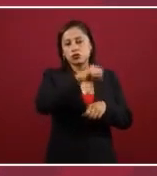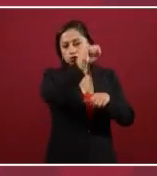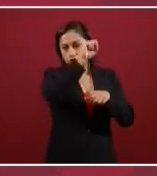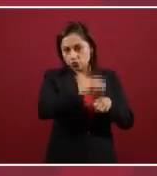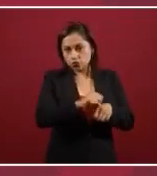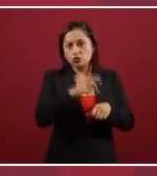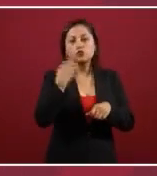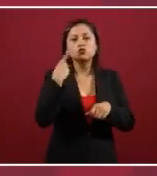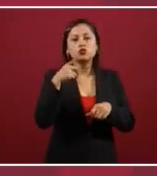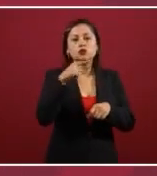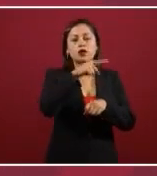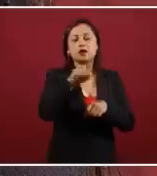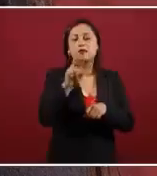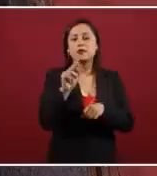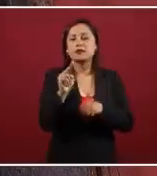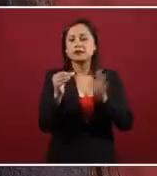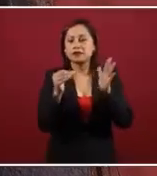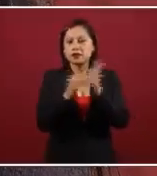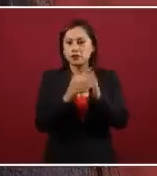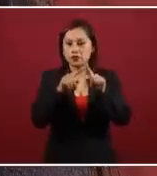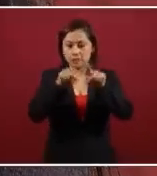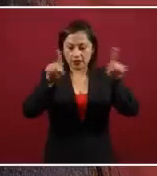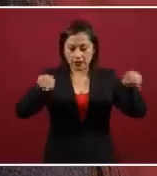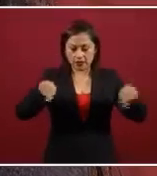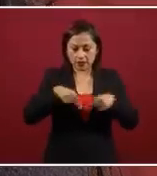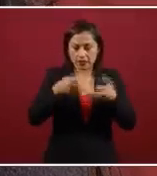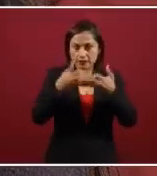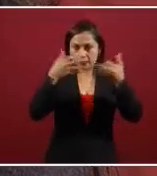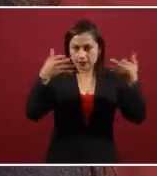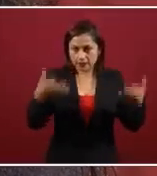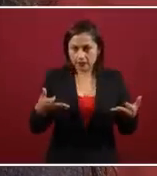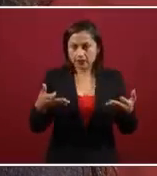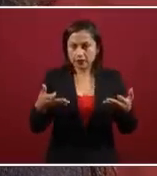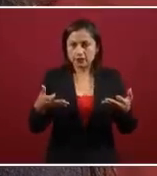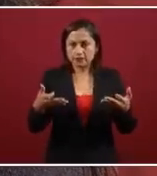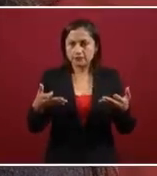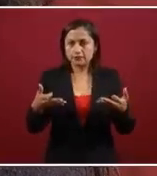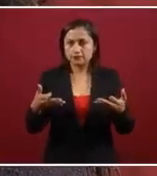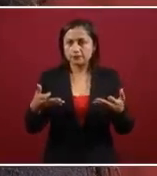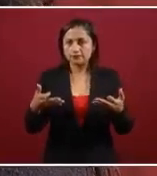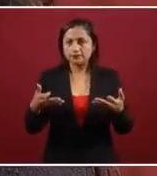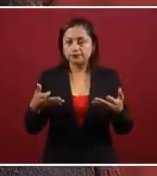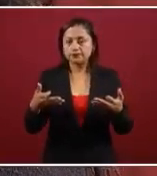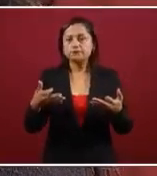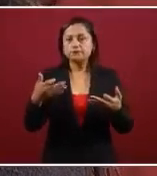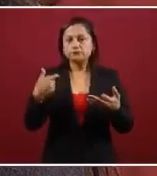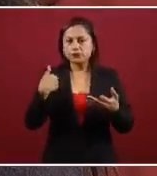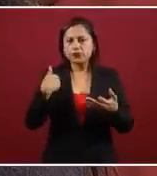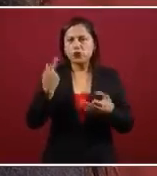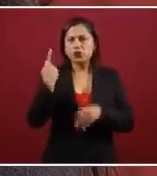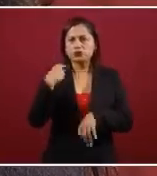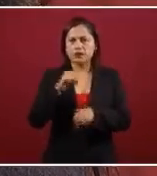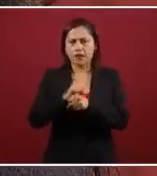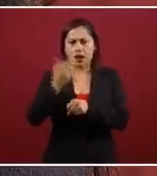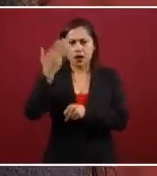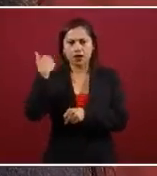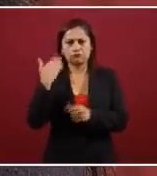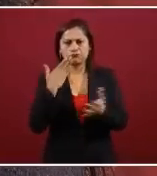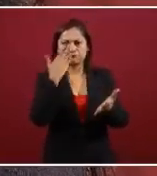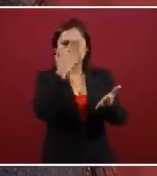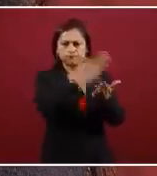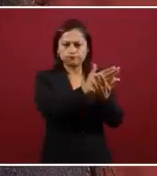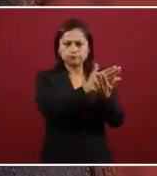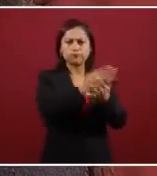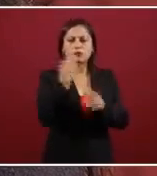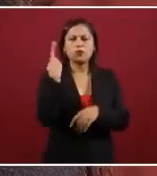con 25,000 hectáreas. Y decirles que la semana antepasada pude estar por allá, en esta región, en la